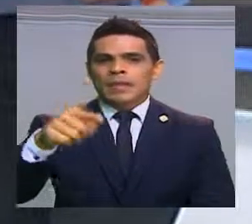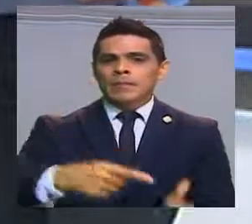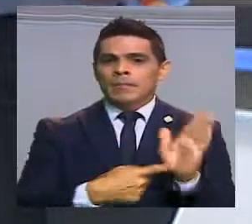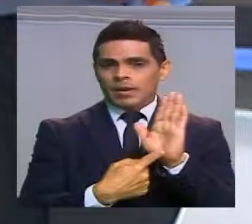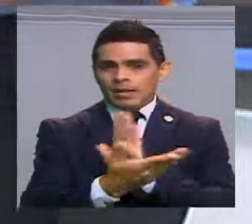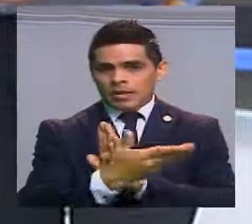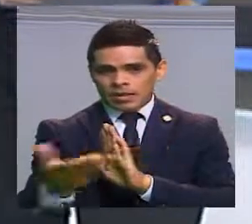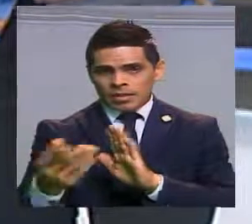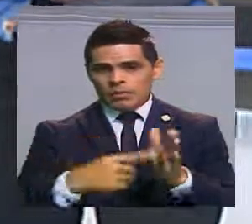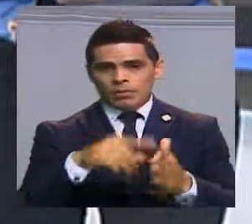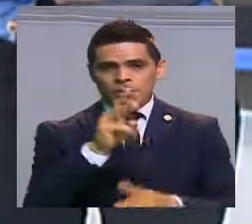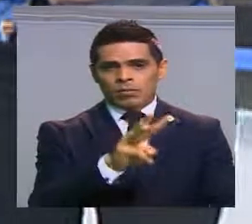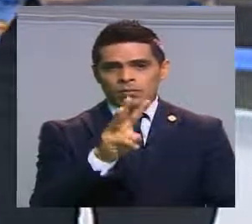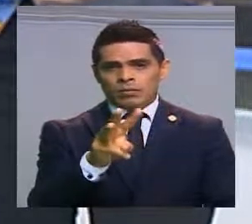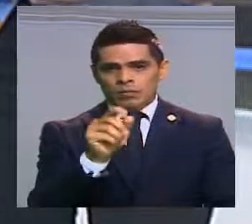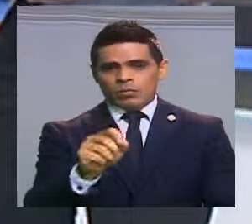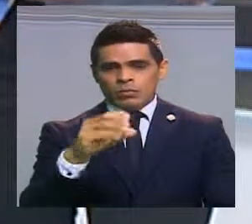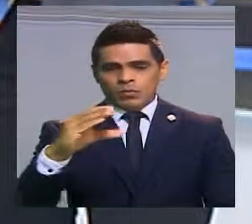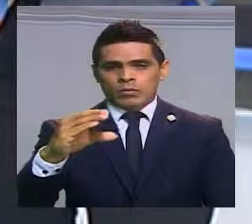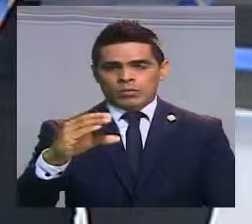en nuestro sitio web